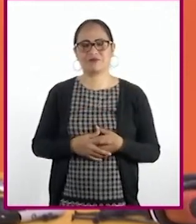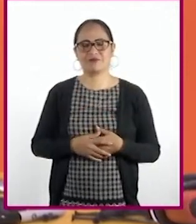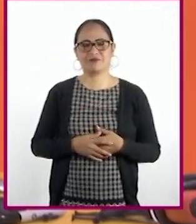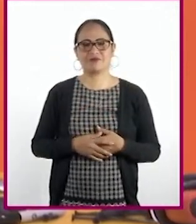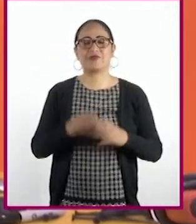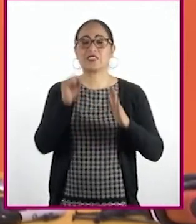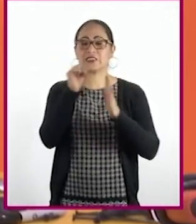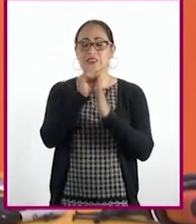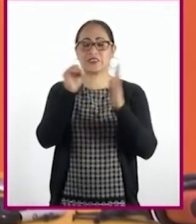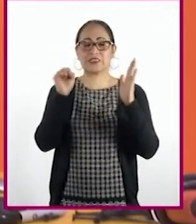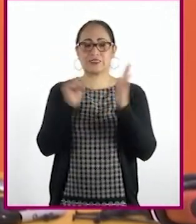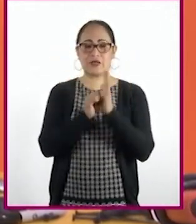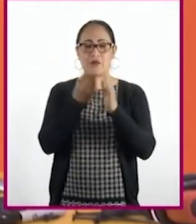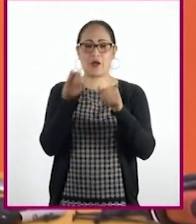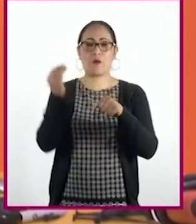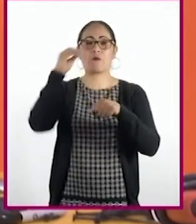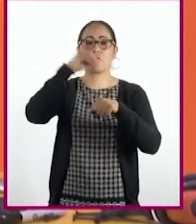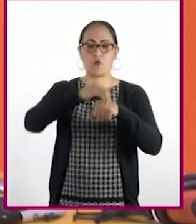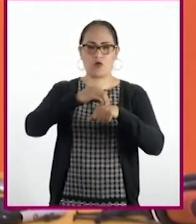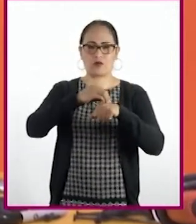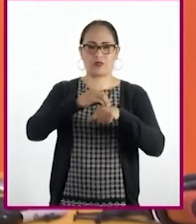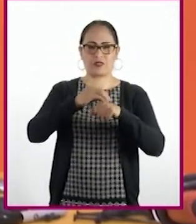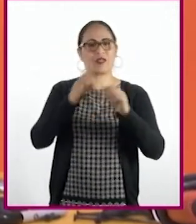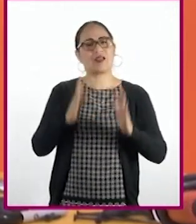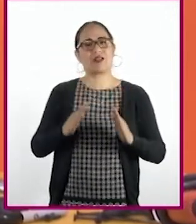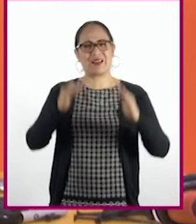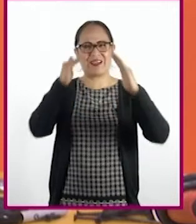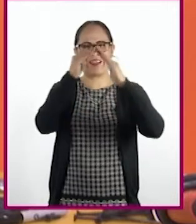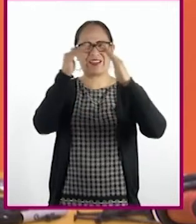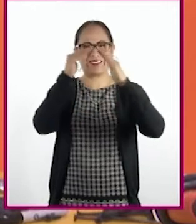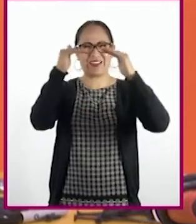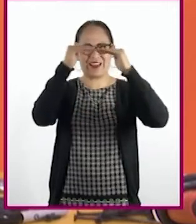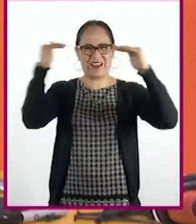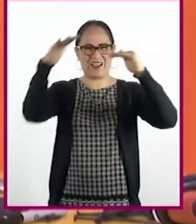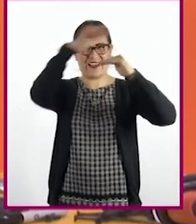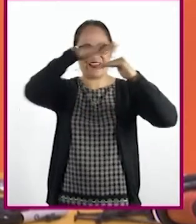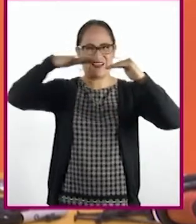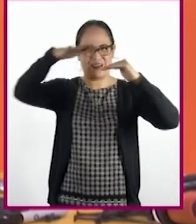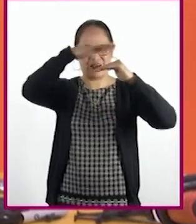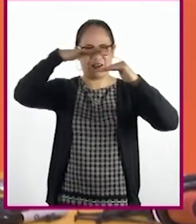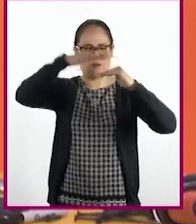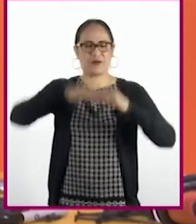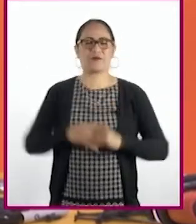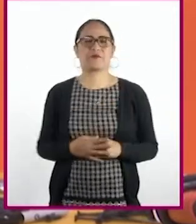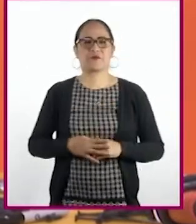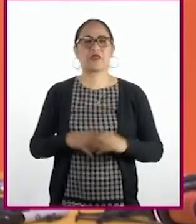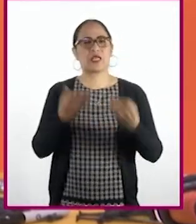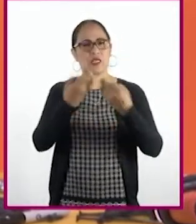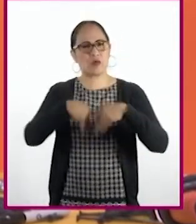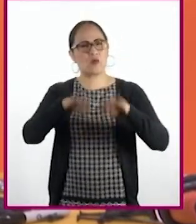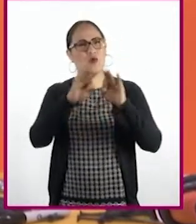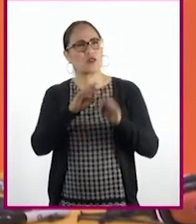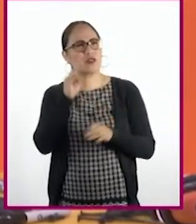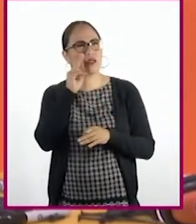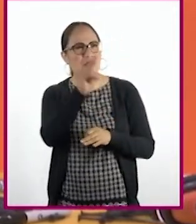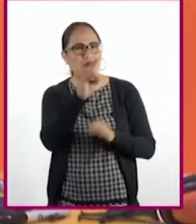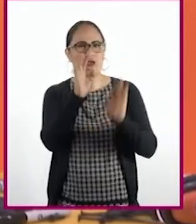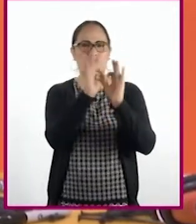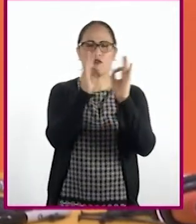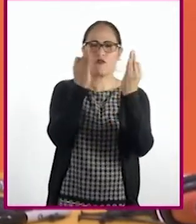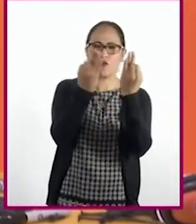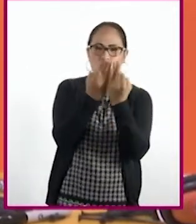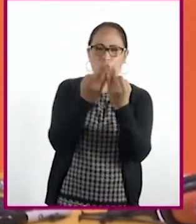se colocará en la parte superior del inmueble, es muy importante que observemos la forma y los